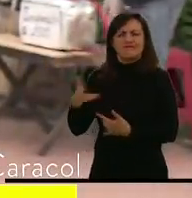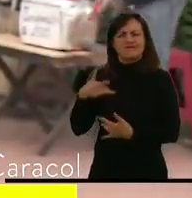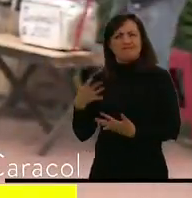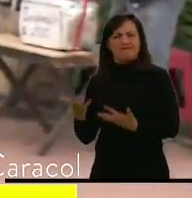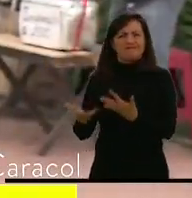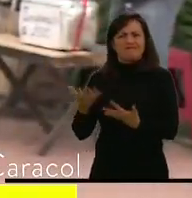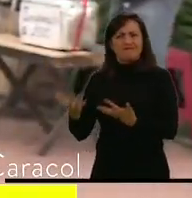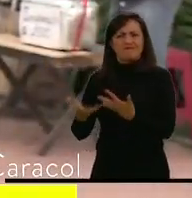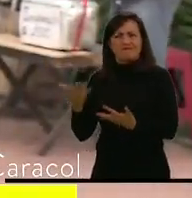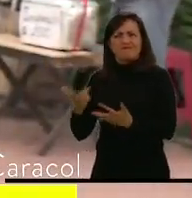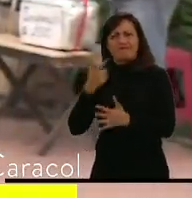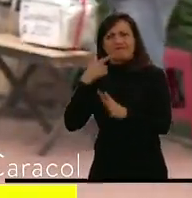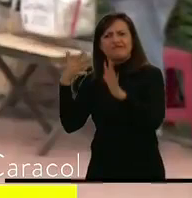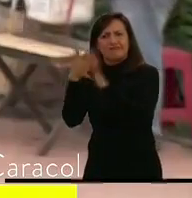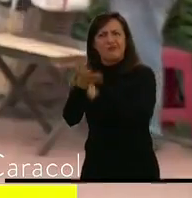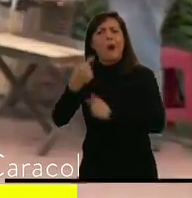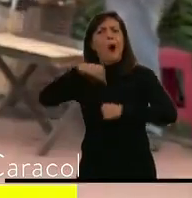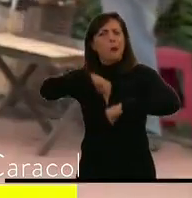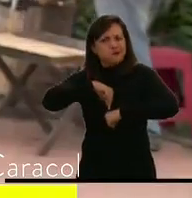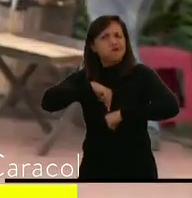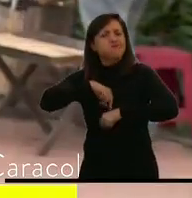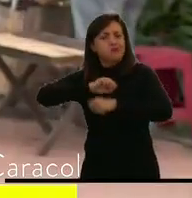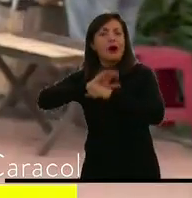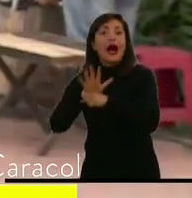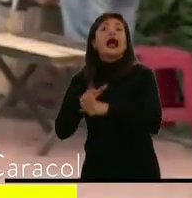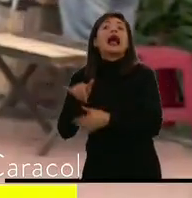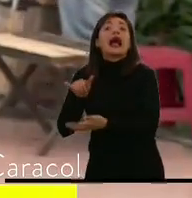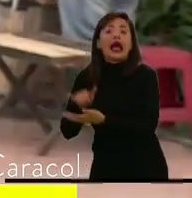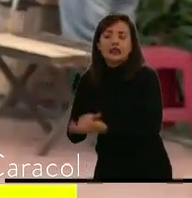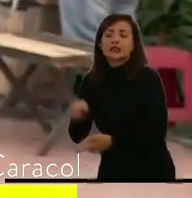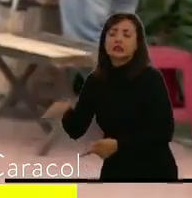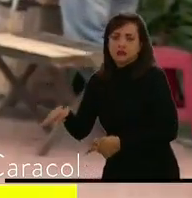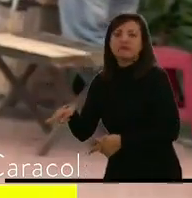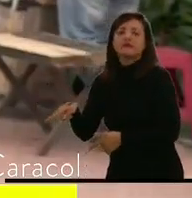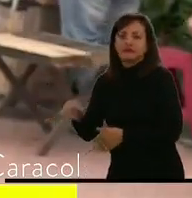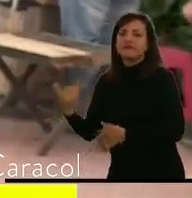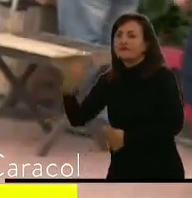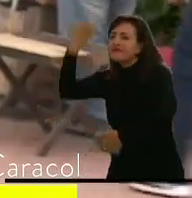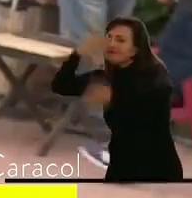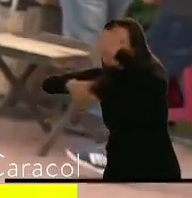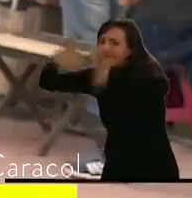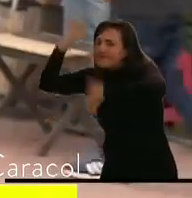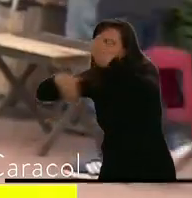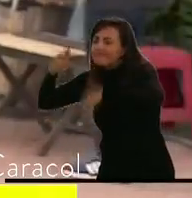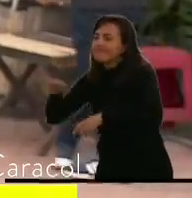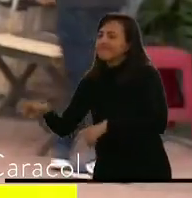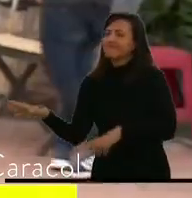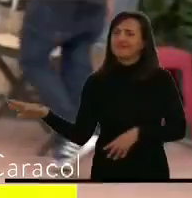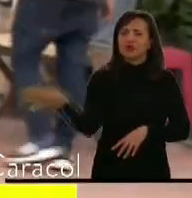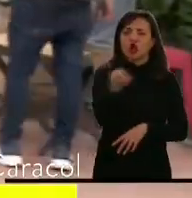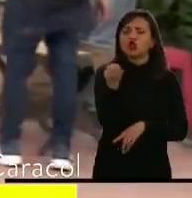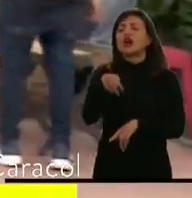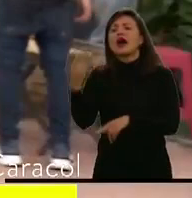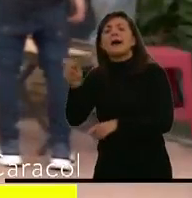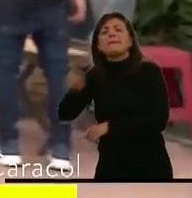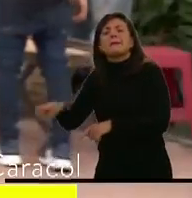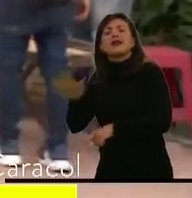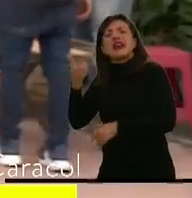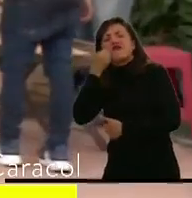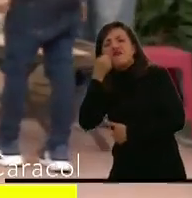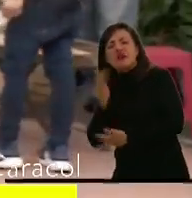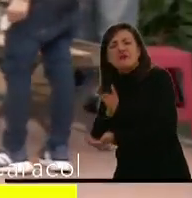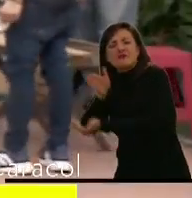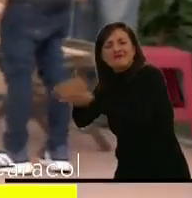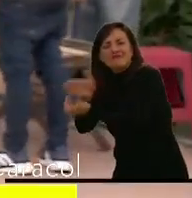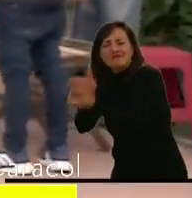situaciones que querían decir que tenían el COVID-19. Y por eso le están haciendo pruebas a todo el personal y también a algunos pacientes para determinar